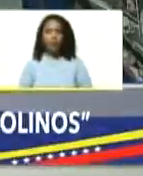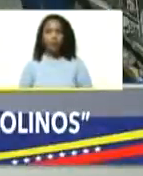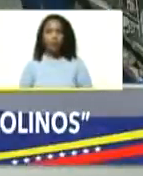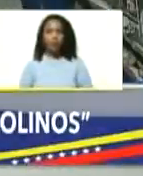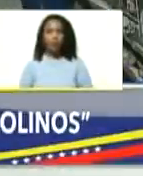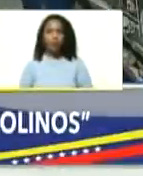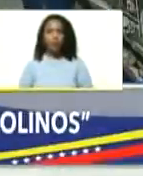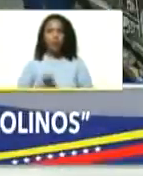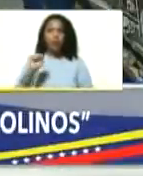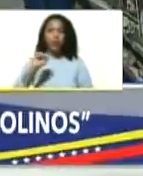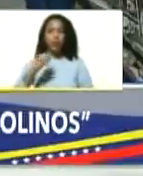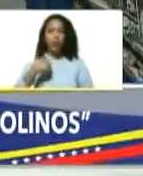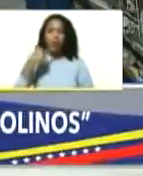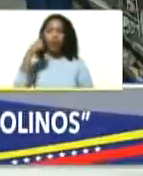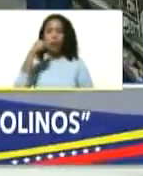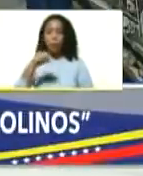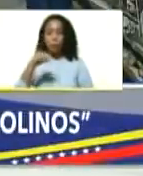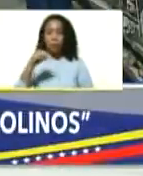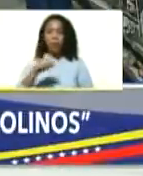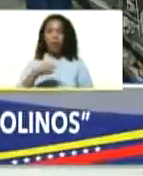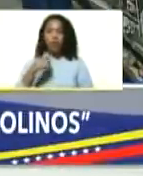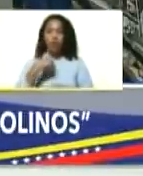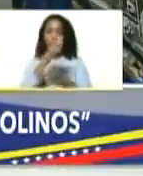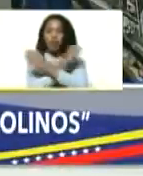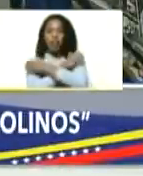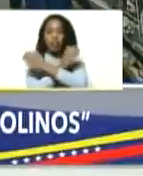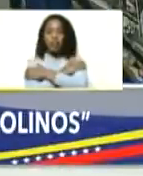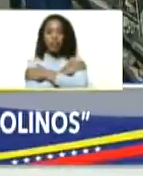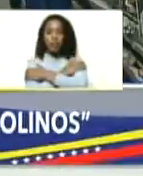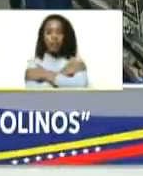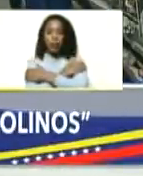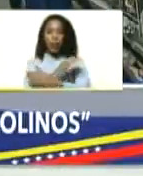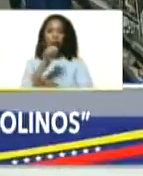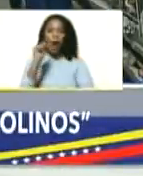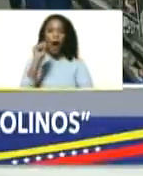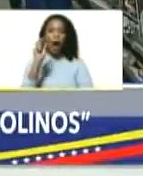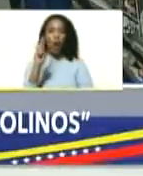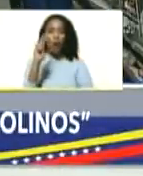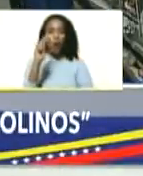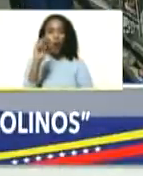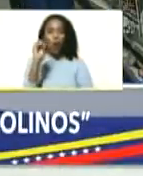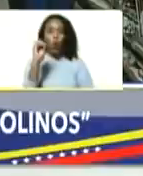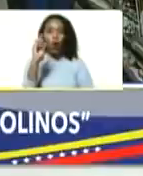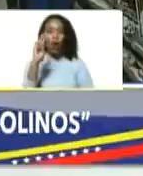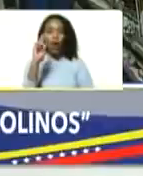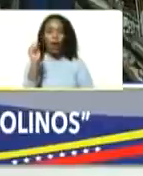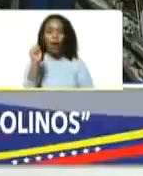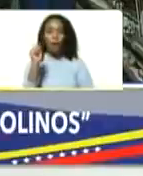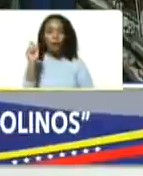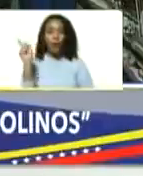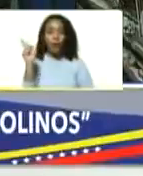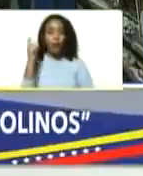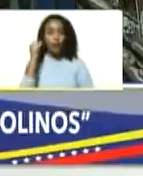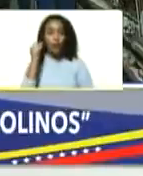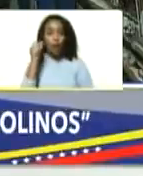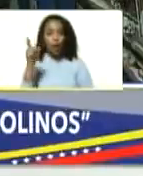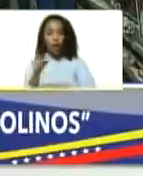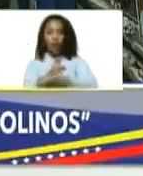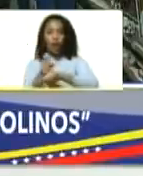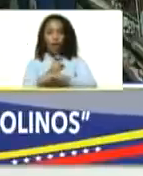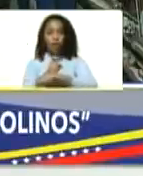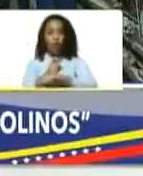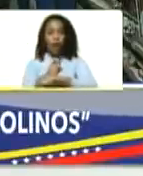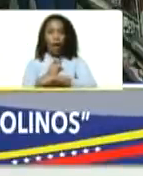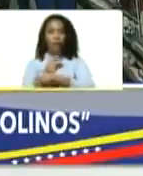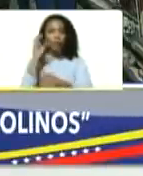digo también ahora te felicito aurora karina una mujer es al frente de la gobernación